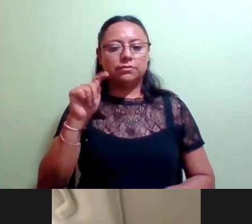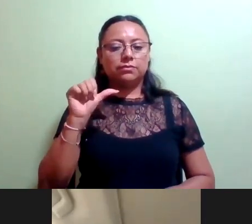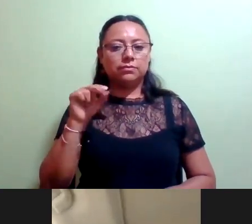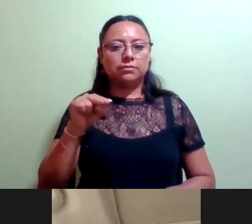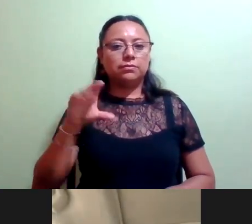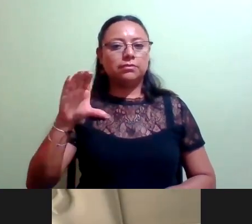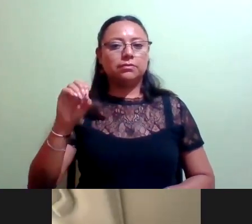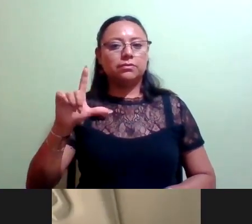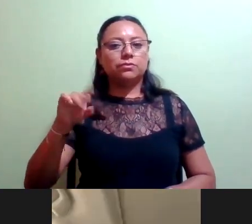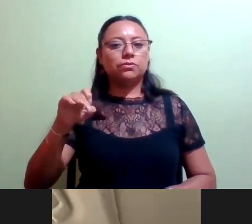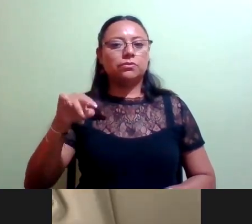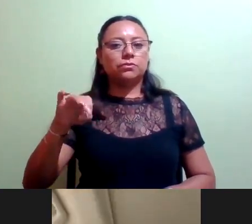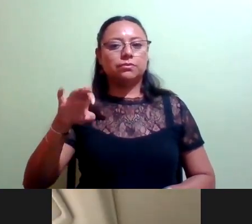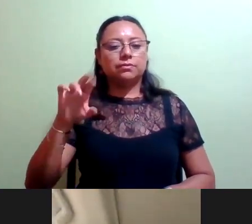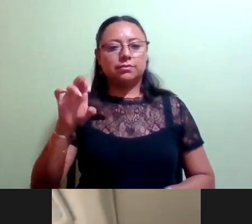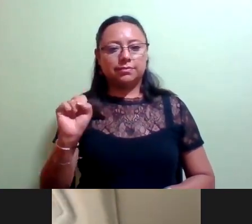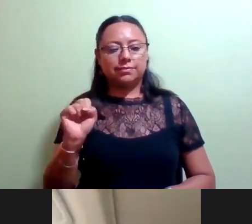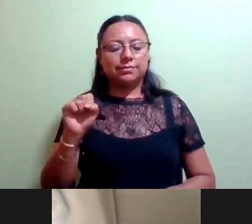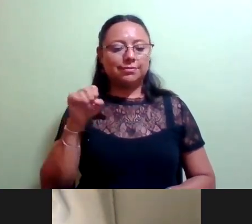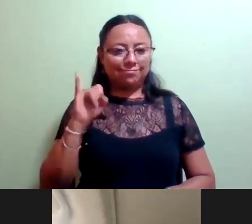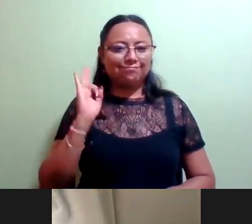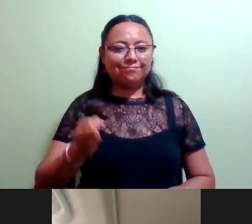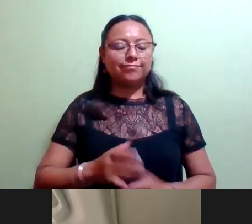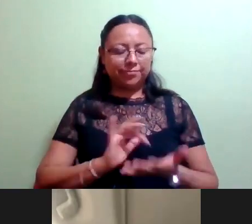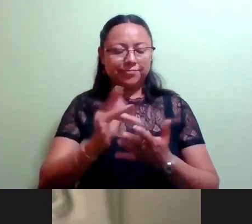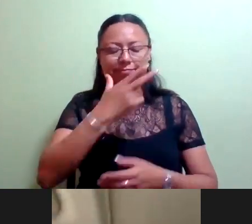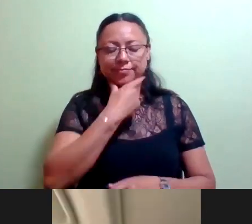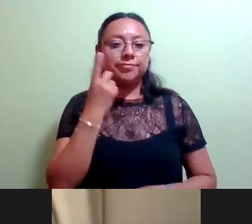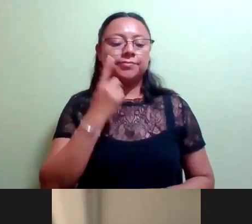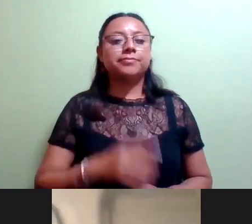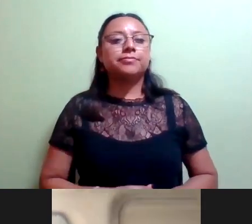Colmenares, a favor. Gracias, diputado. Gracias.